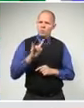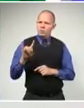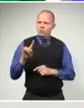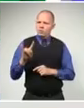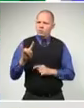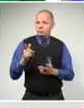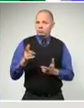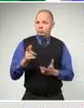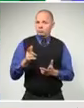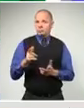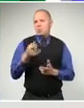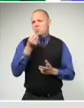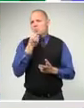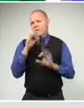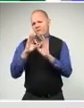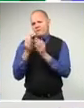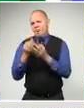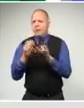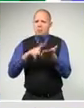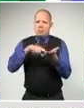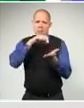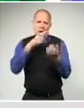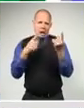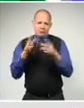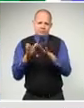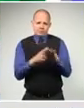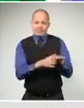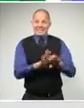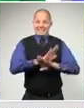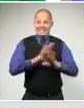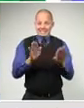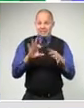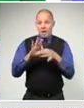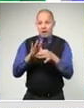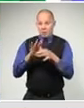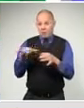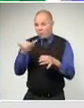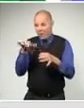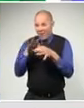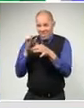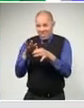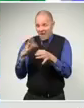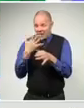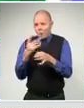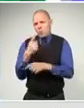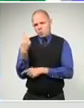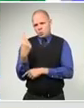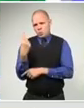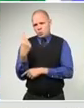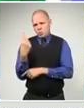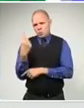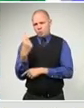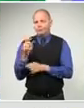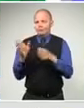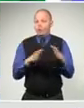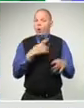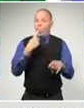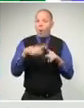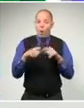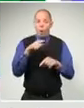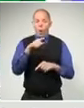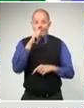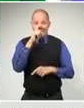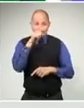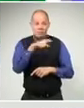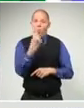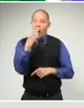negativa, la paciente que hemos venido informando hace varios días y la paciente de 1 año, que también la habíamos informado